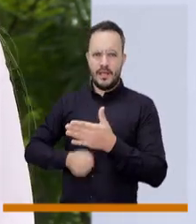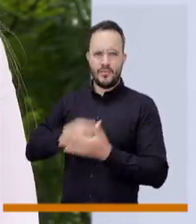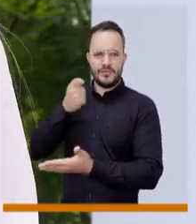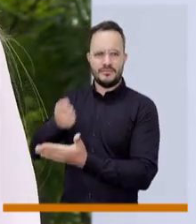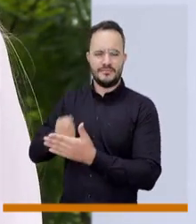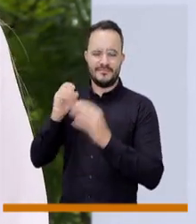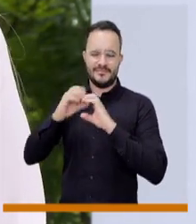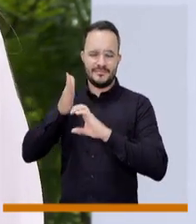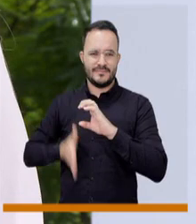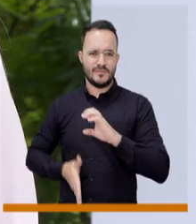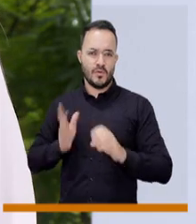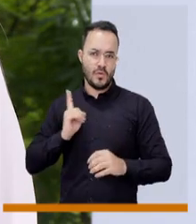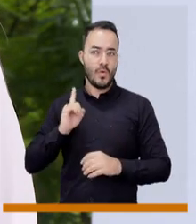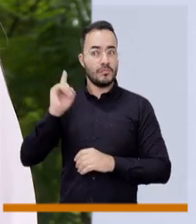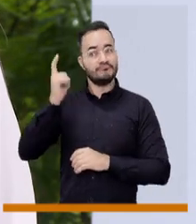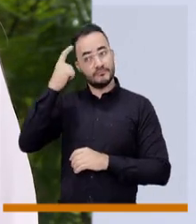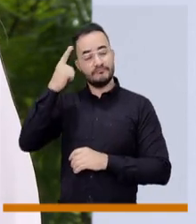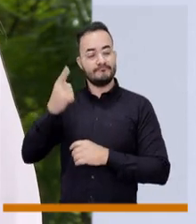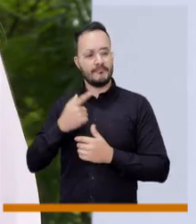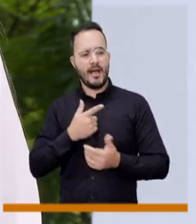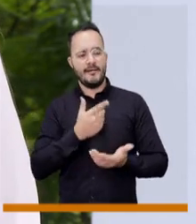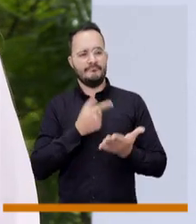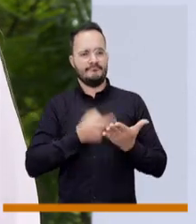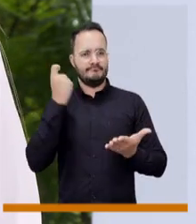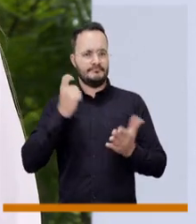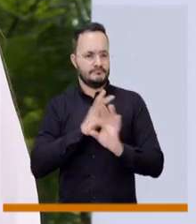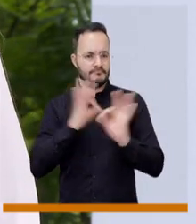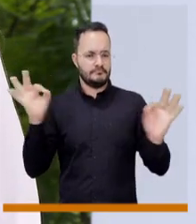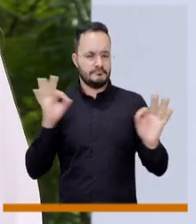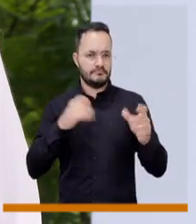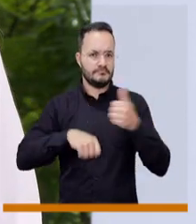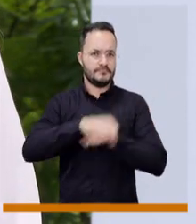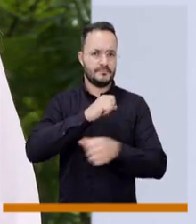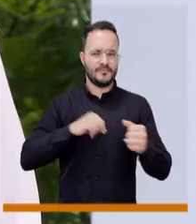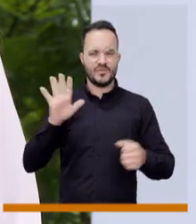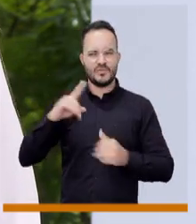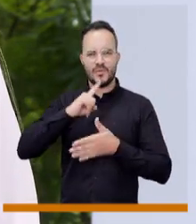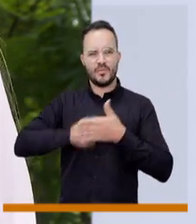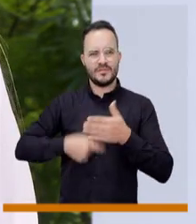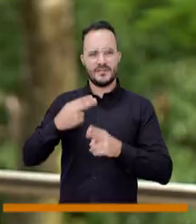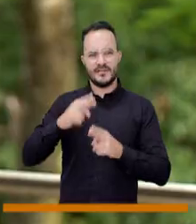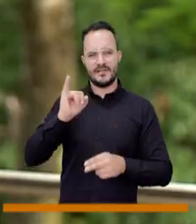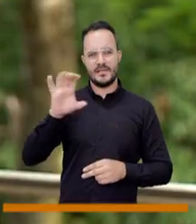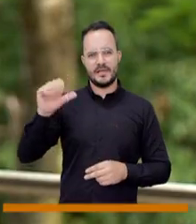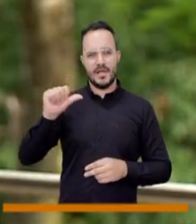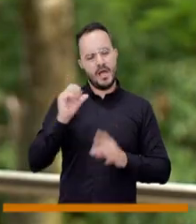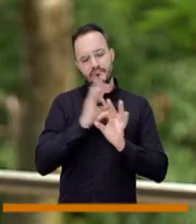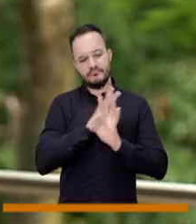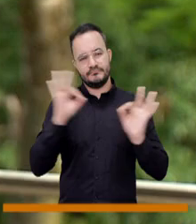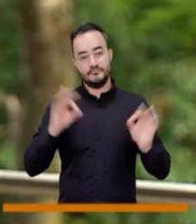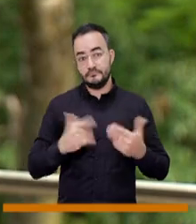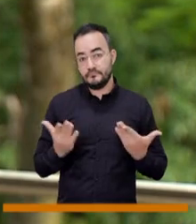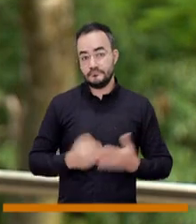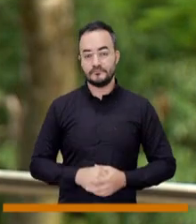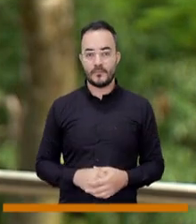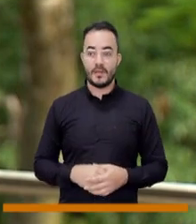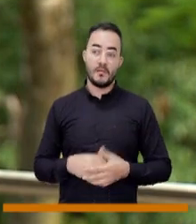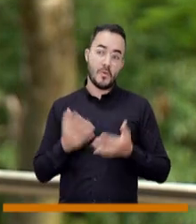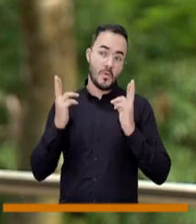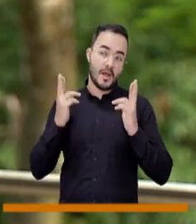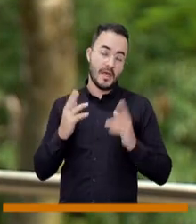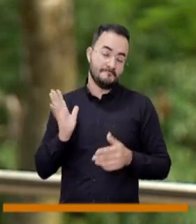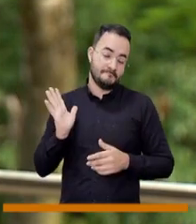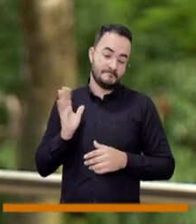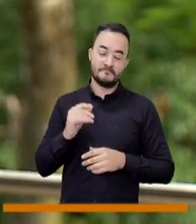en que el municipio los alivia a ellos a través de la exoneración del ICA. Bueno, y como dicen ustedes, pues si